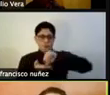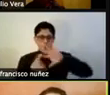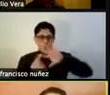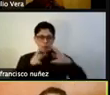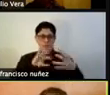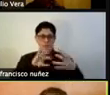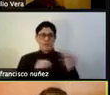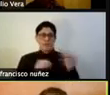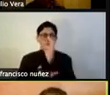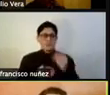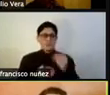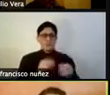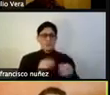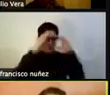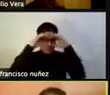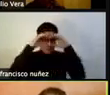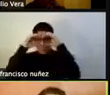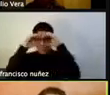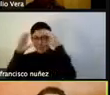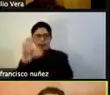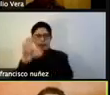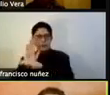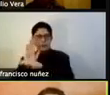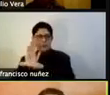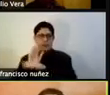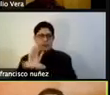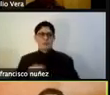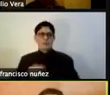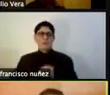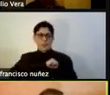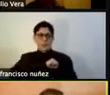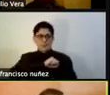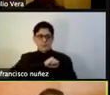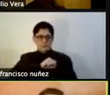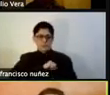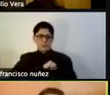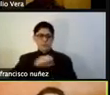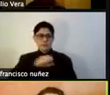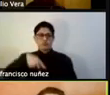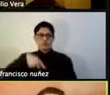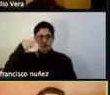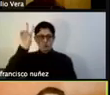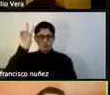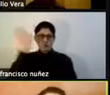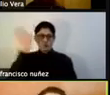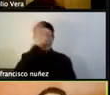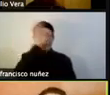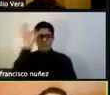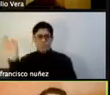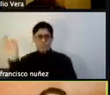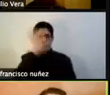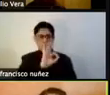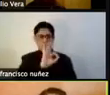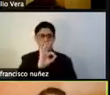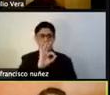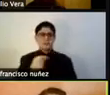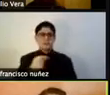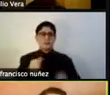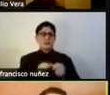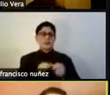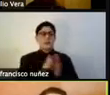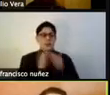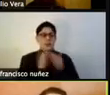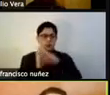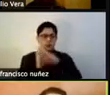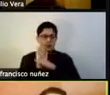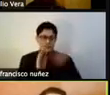PAR Explora Región Metropolitana Sur Poniente, el Programa Ciencia Abierta y Colaborativa y la Biblioteca Central de la Facultad